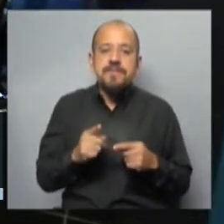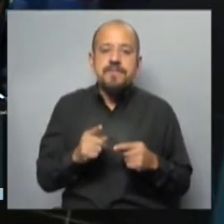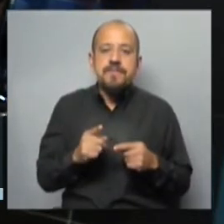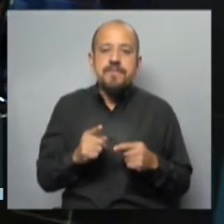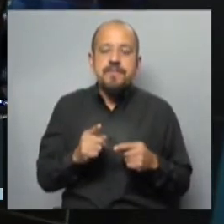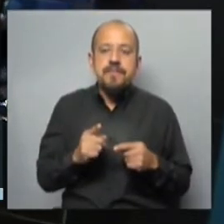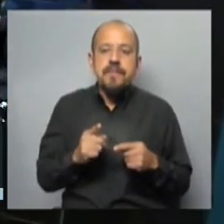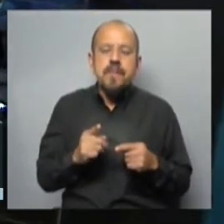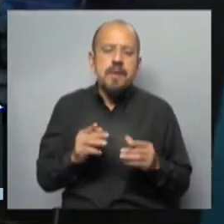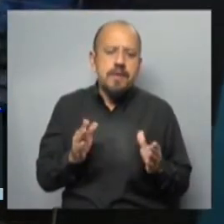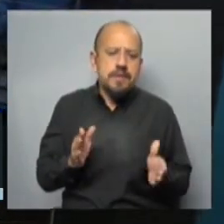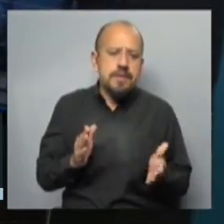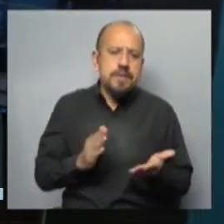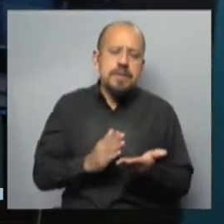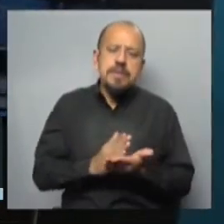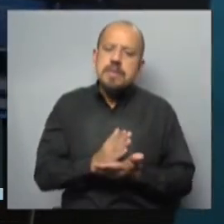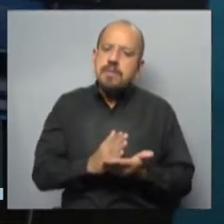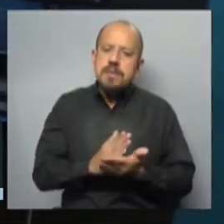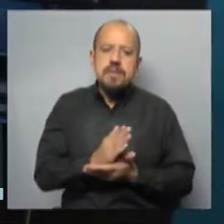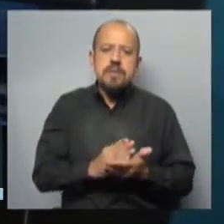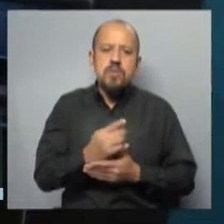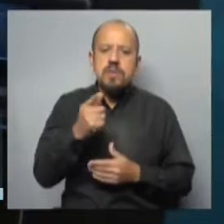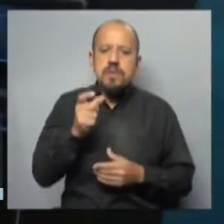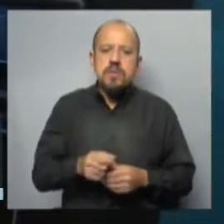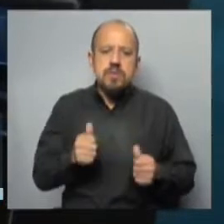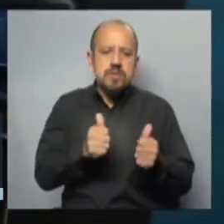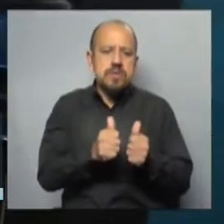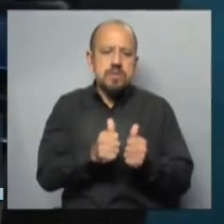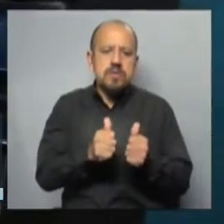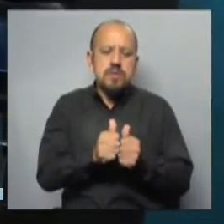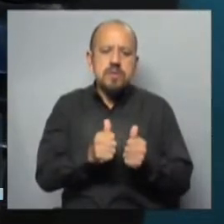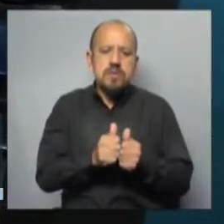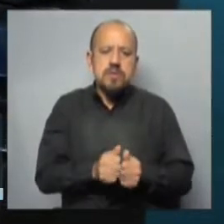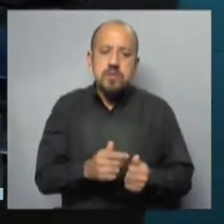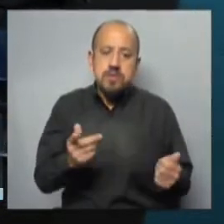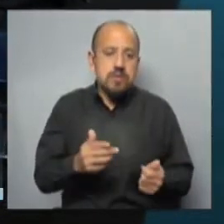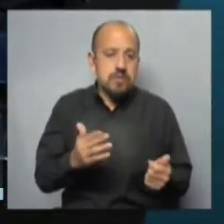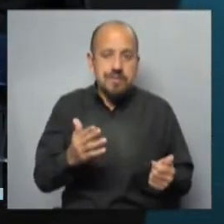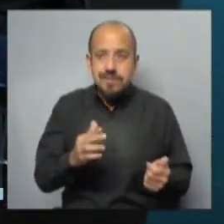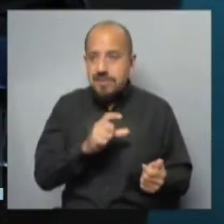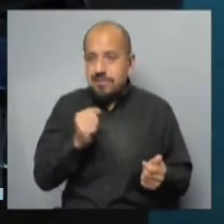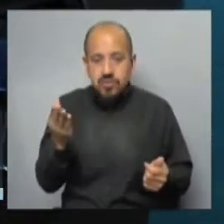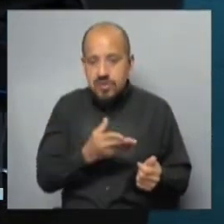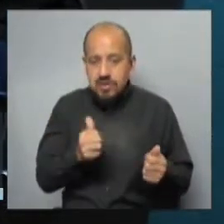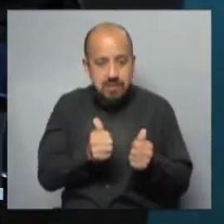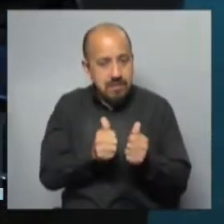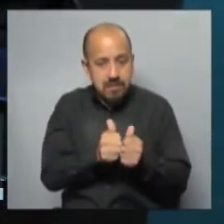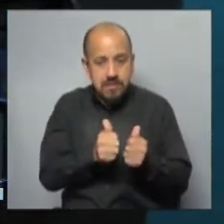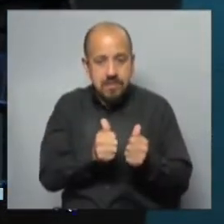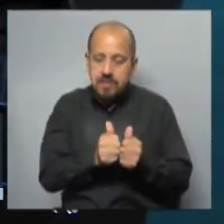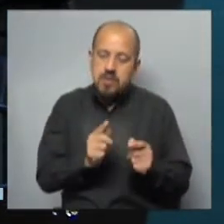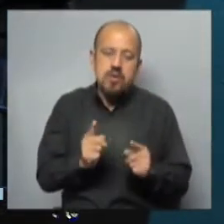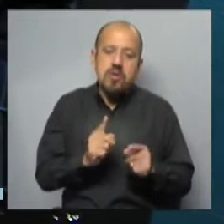siempre con alguien que los acompañará no permanentemente porque tal vez no necesiten dependiendo del